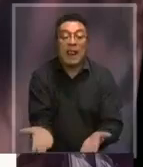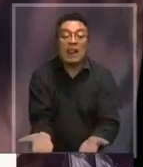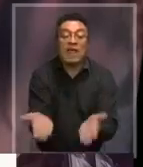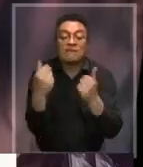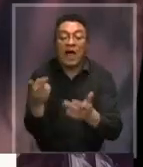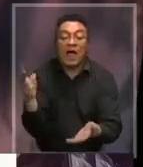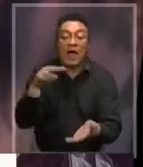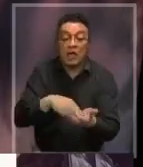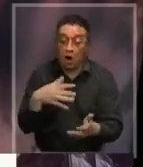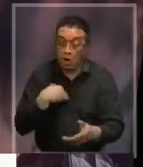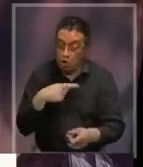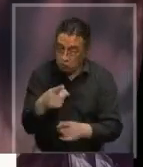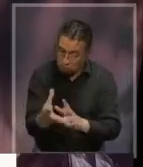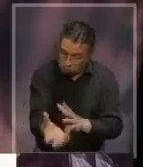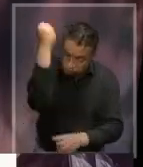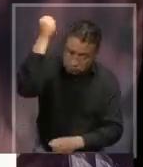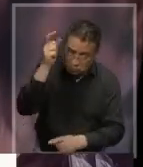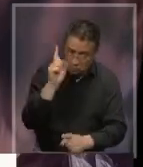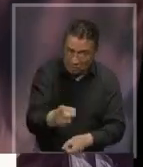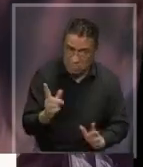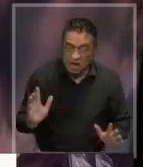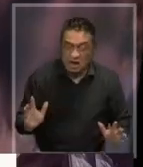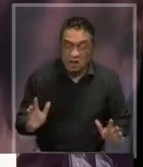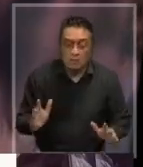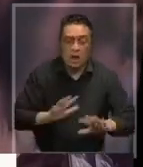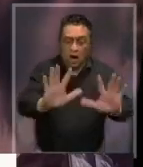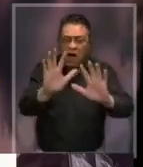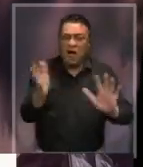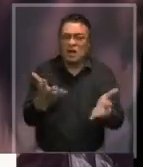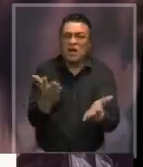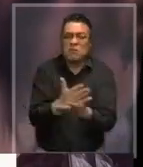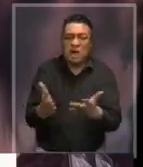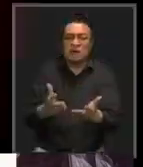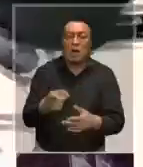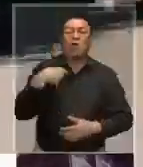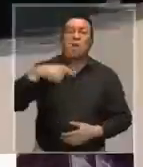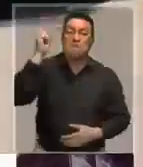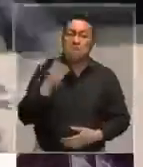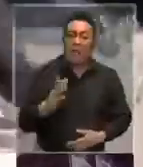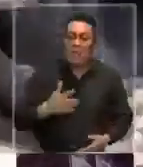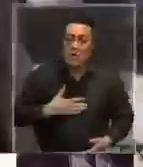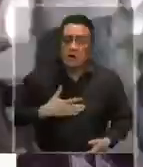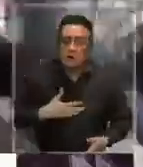o te levanto Ey qué le pasa o se